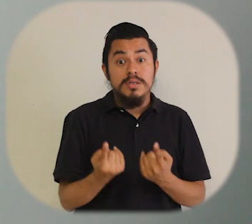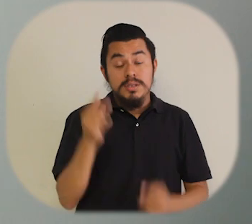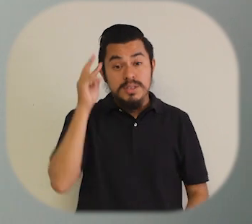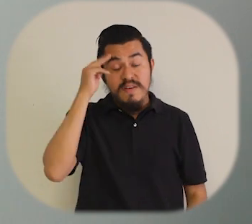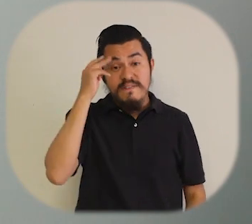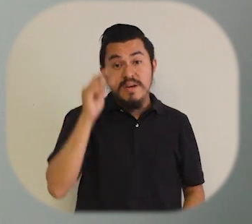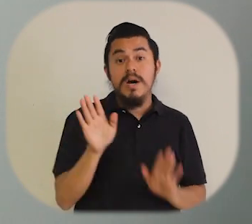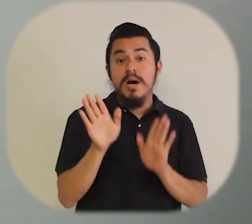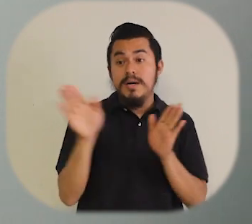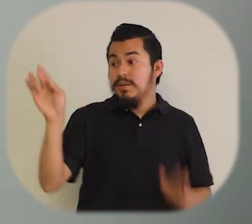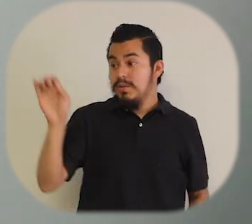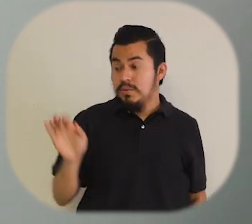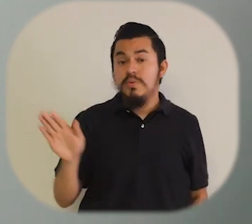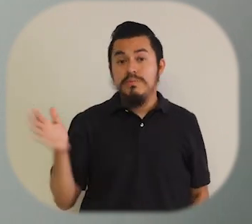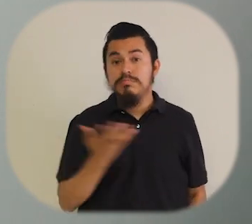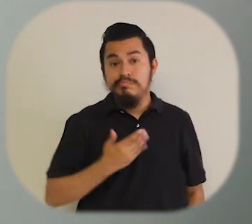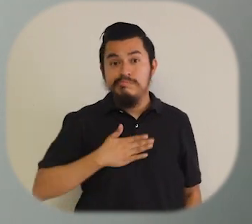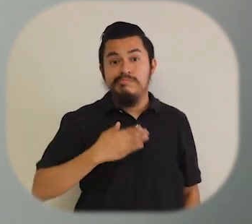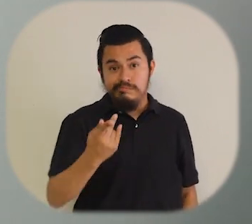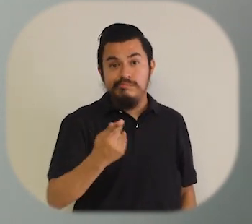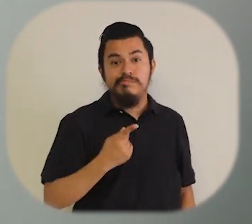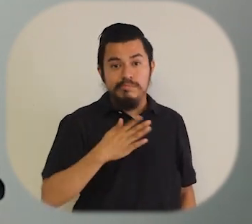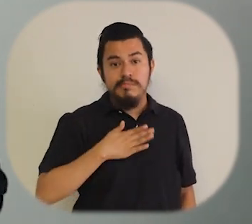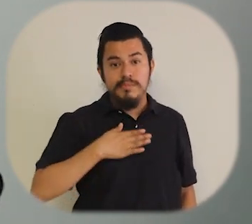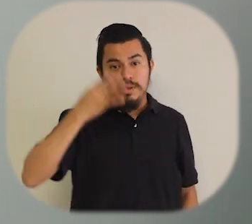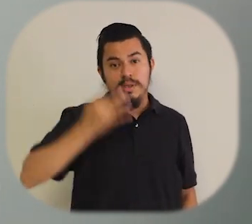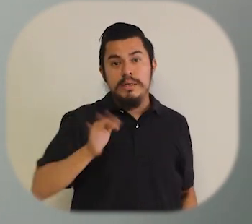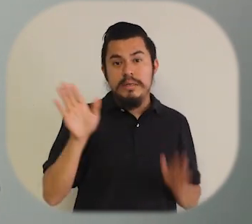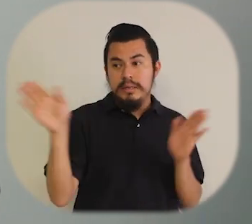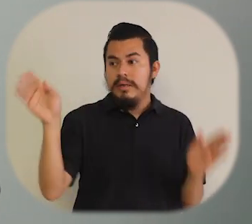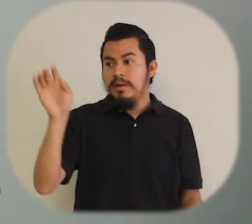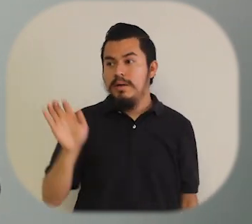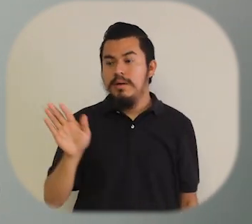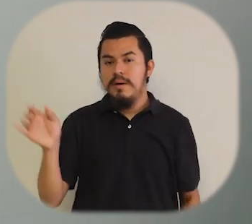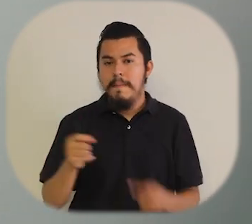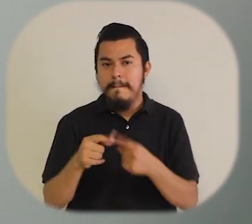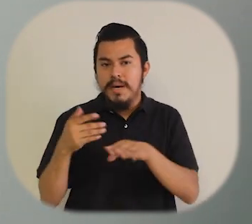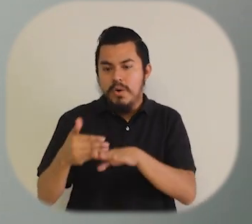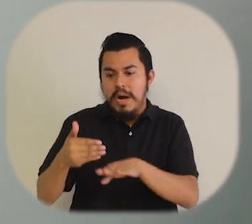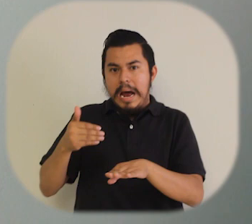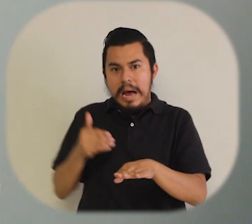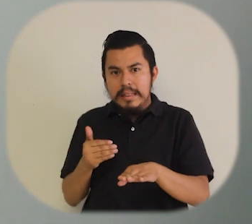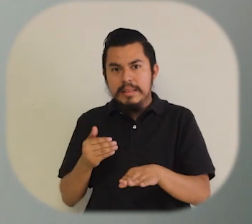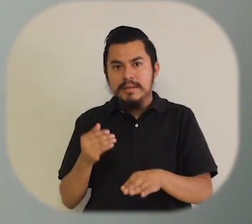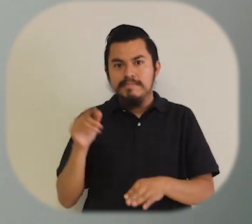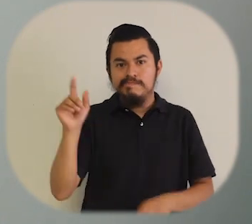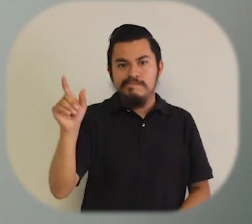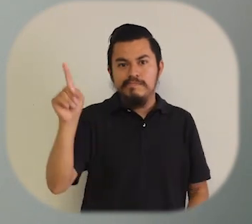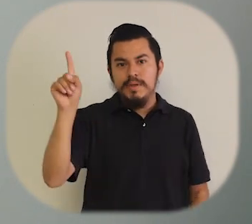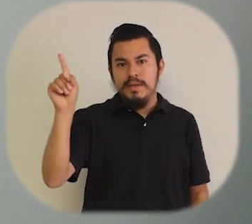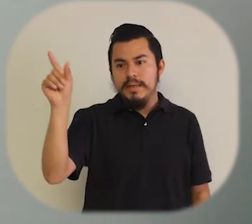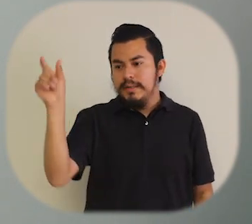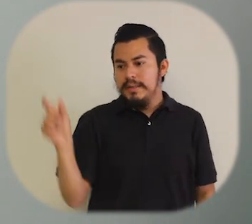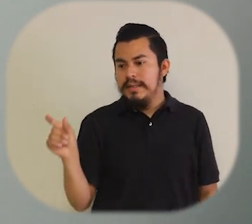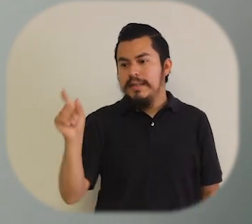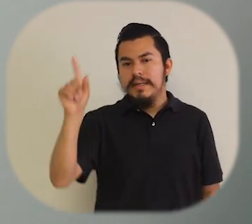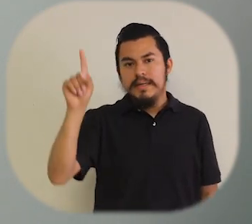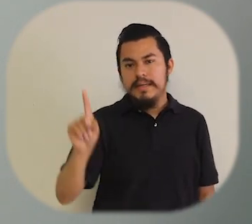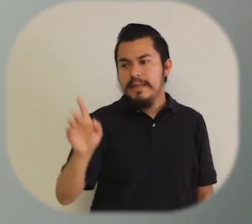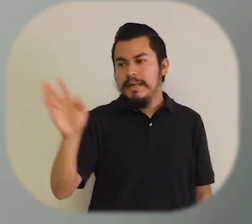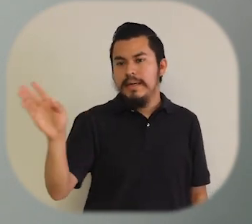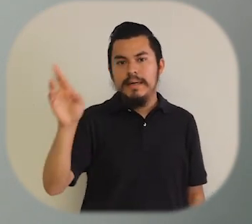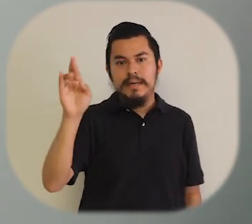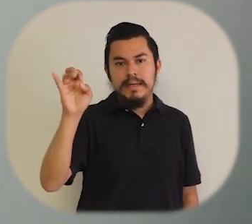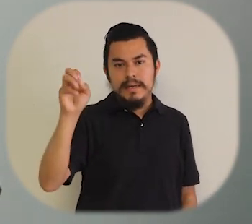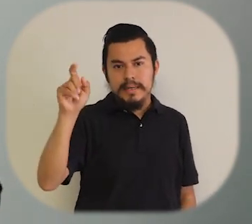hablar de esto, primeramente debemos de entender al Cristo. Para entender a Cristo, primeramente debemos de entender la razón por la que